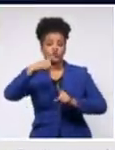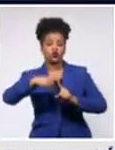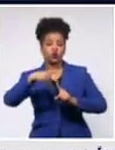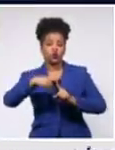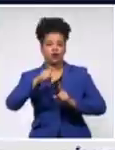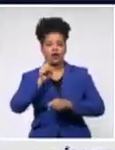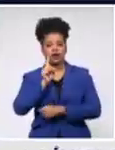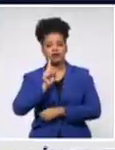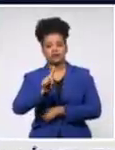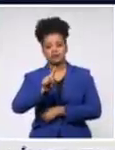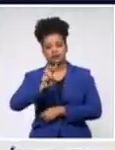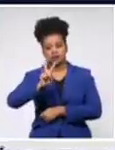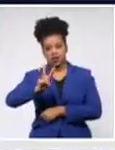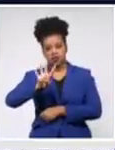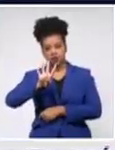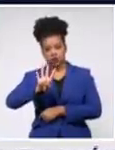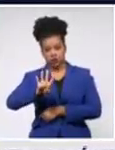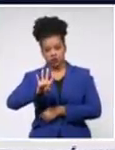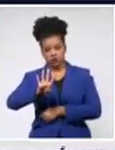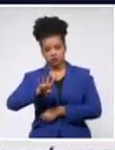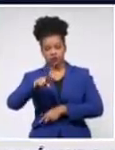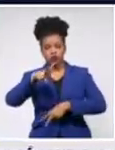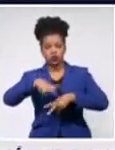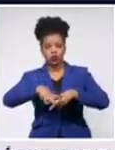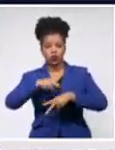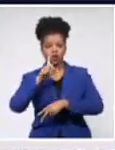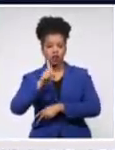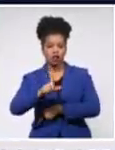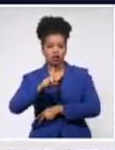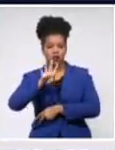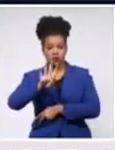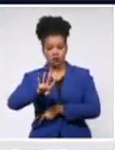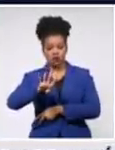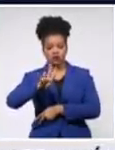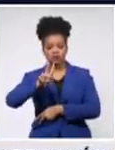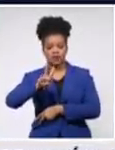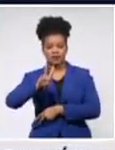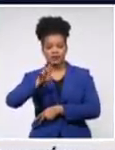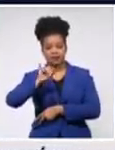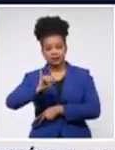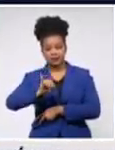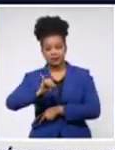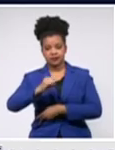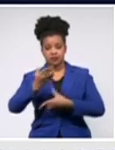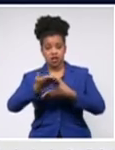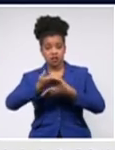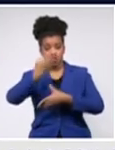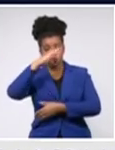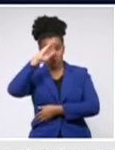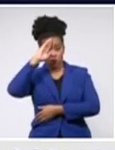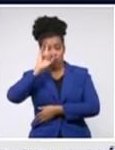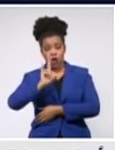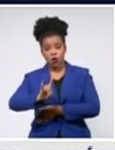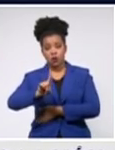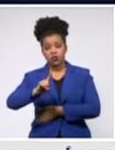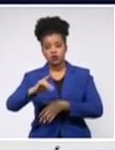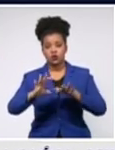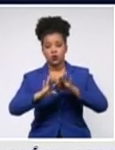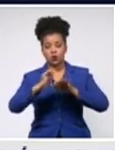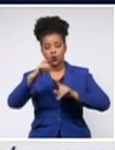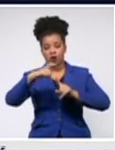134, de Holguín 426, Santiago 91, Guantánamo